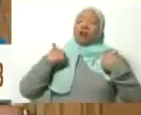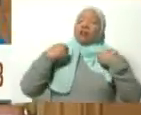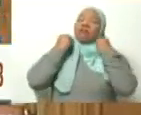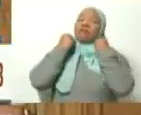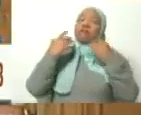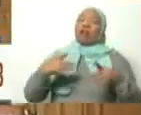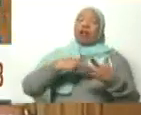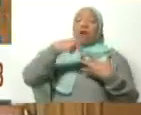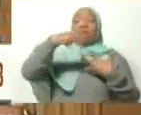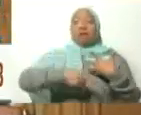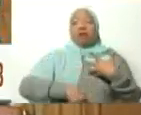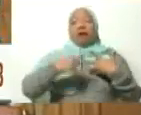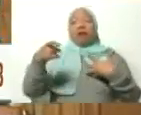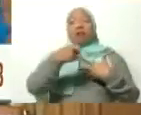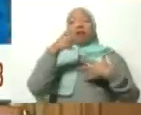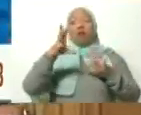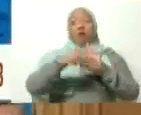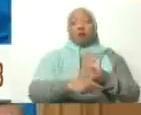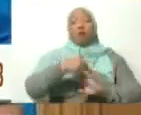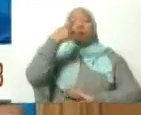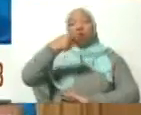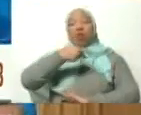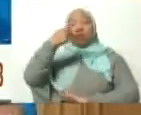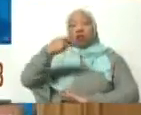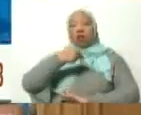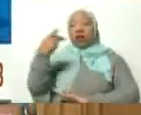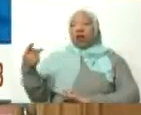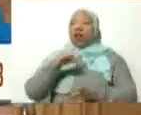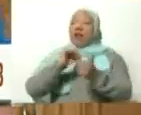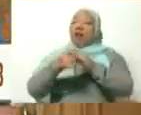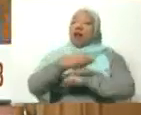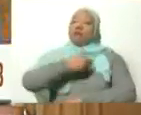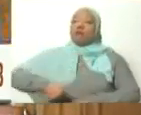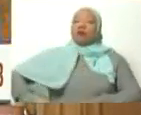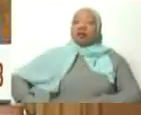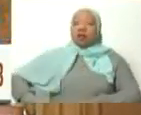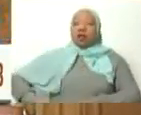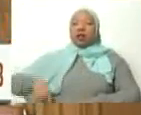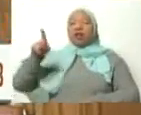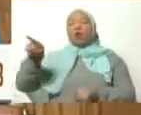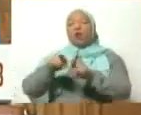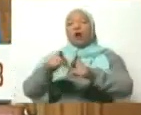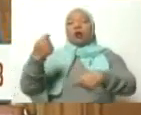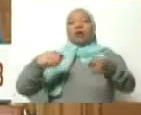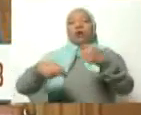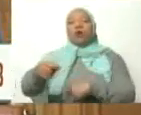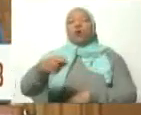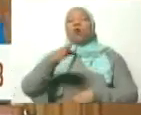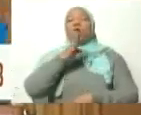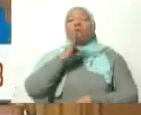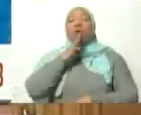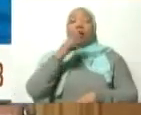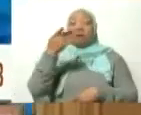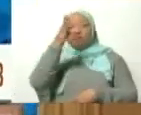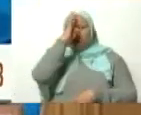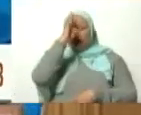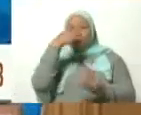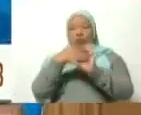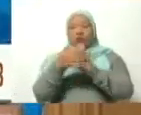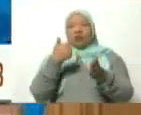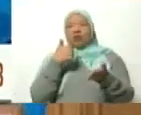ese plan de usurpación política y de despojo económico. Eso causó, como ustedes saben,